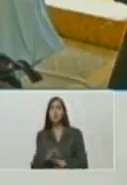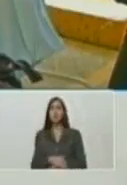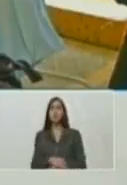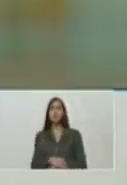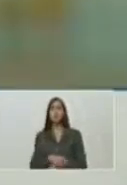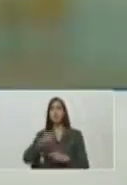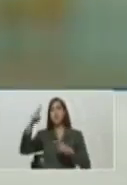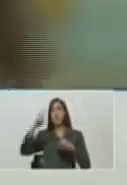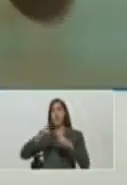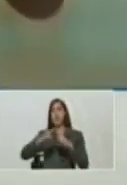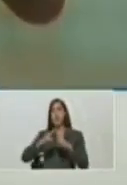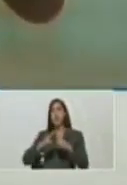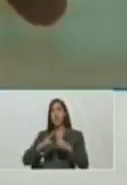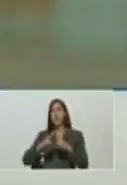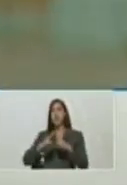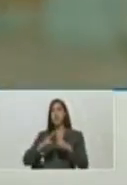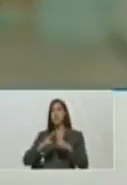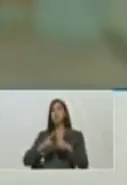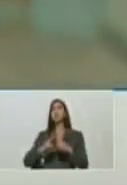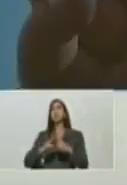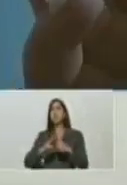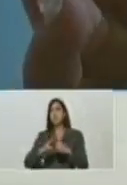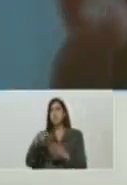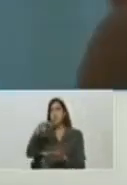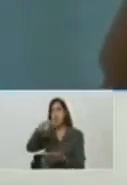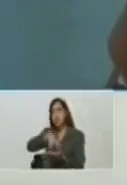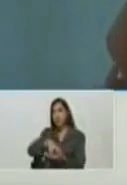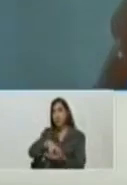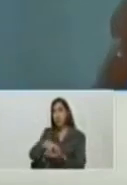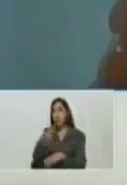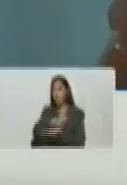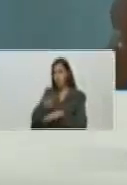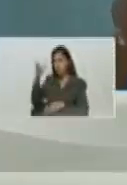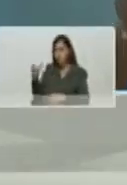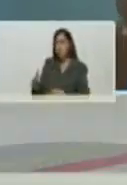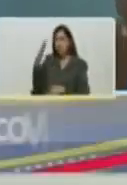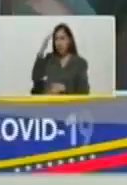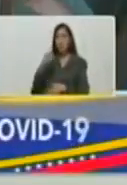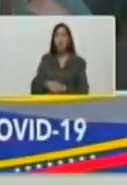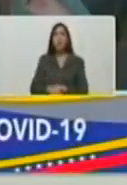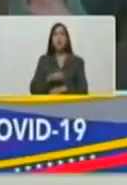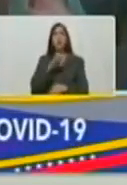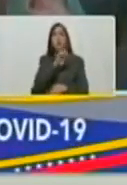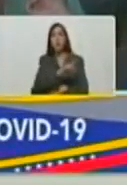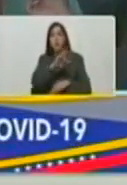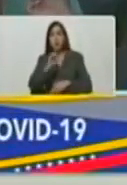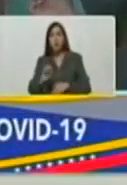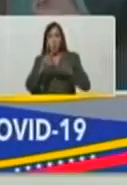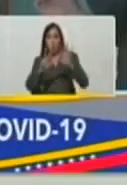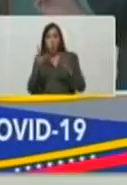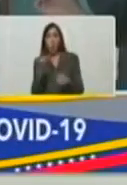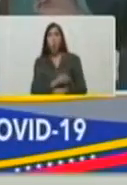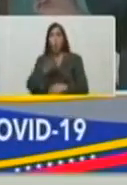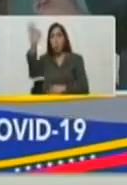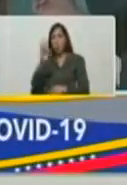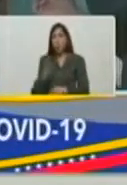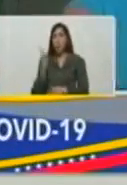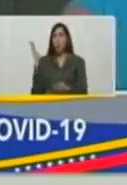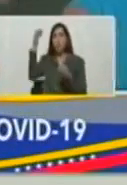Táchira, Naguará, Táchira, Freddy Bernal, llegó al 108% de vacunación de la meta